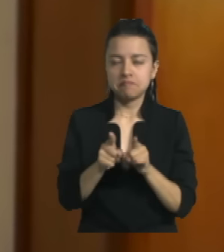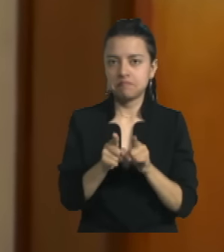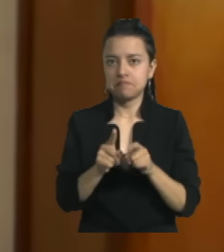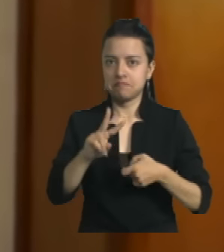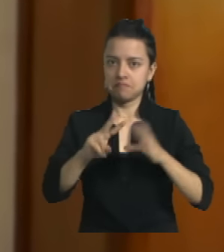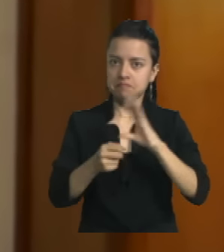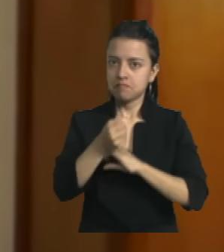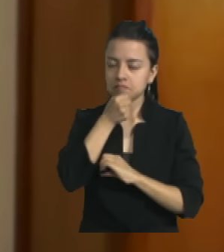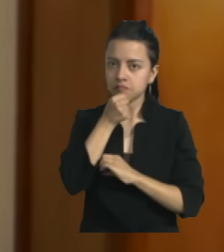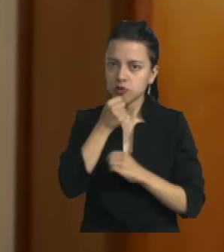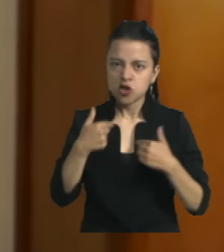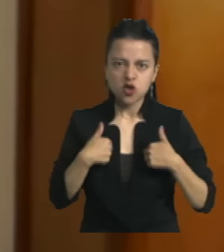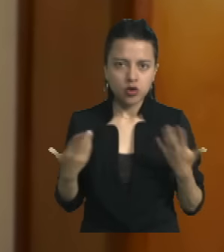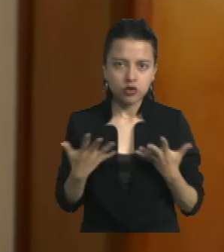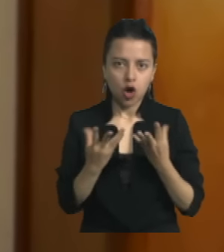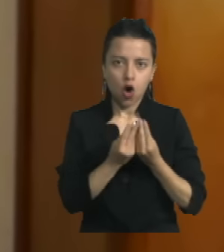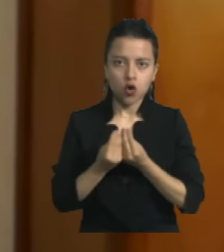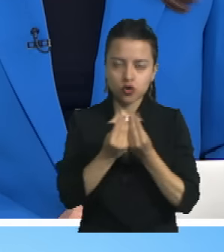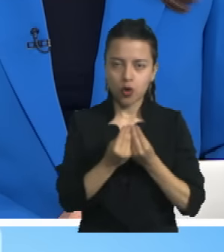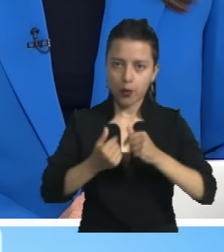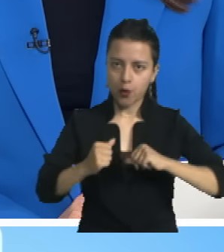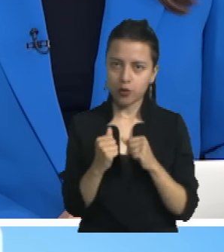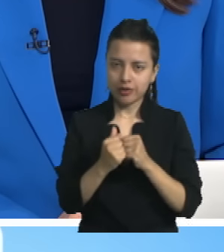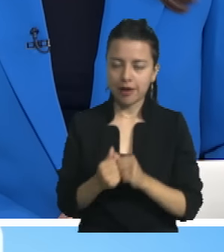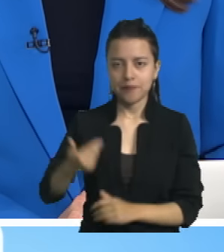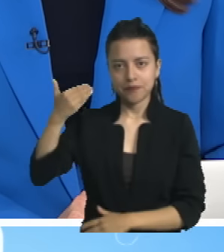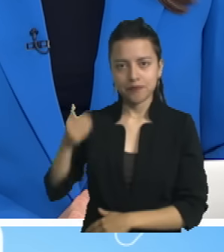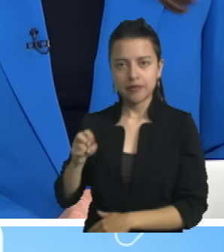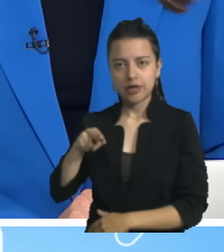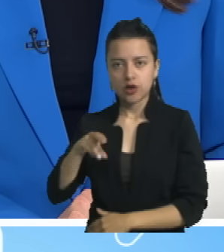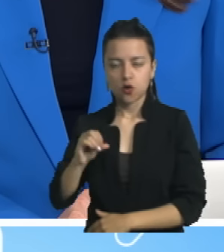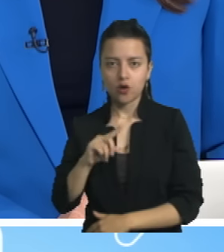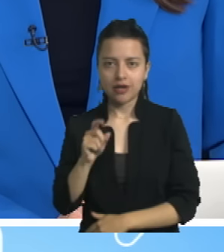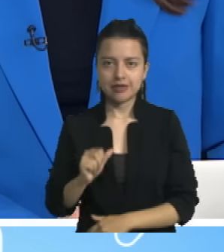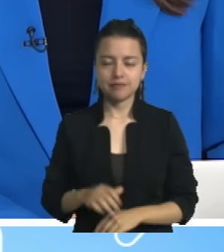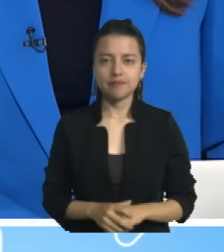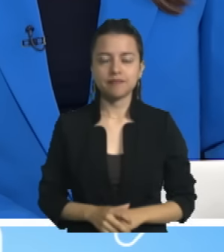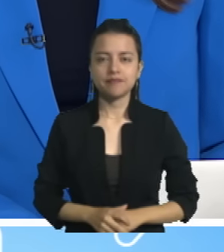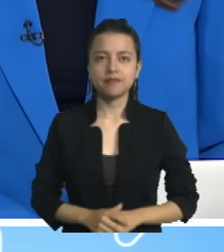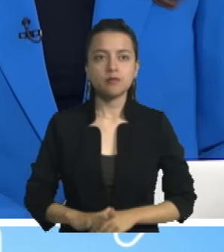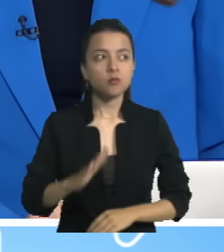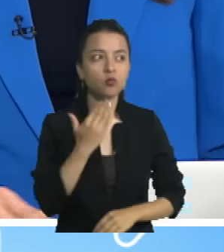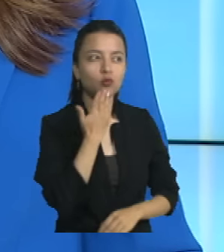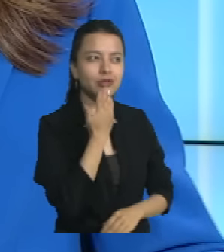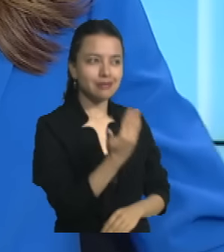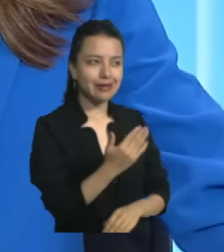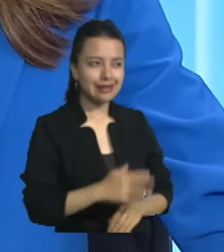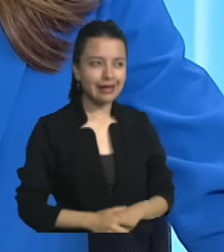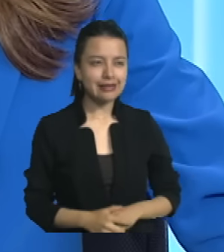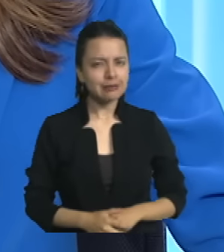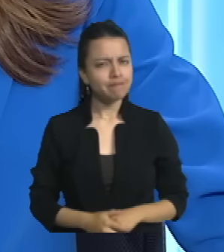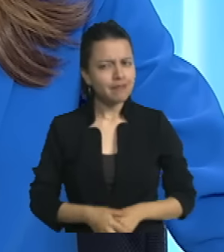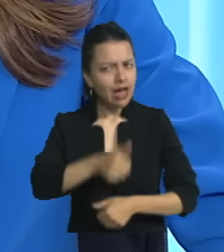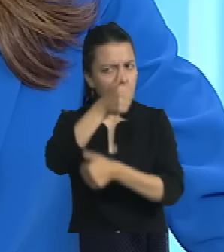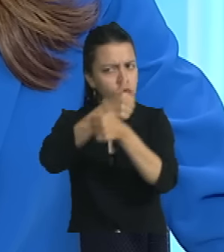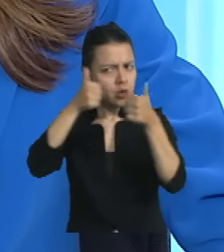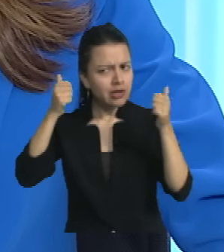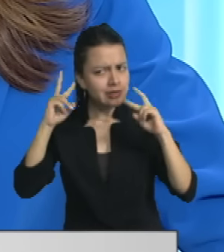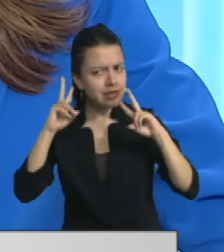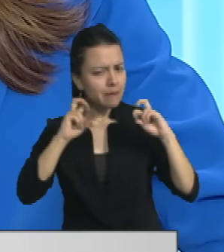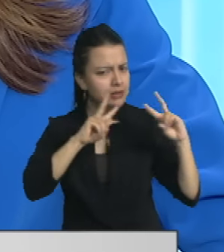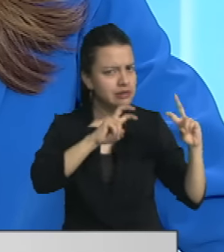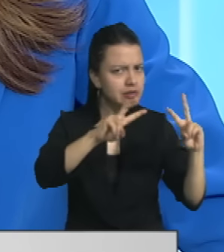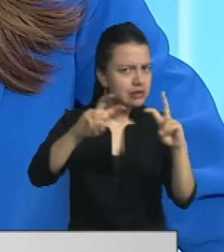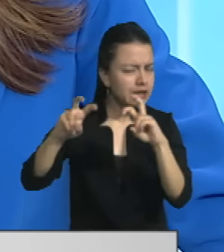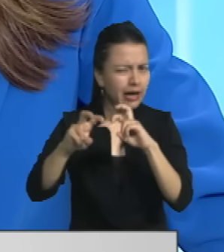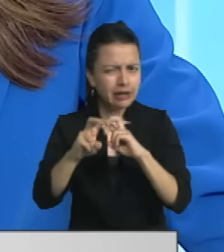desde el consejo de Bogotá desde donde me despido Nicolás Romero noticentro 1 cmi nicolá Muchísimas gracias enot aciones las